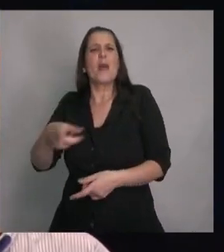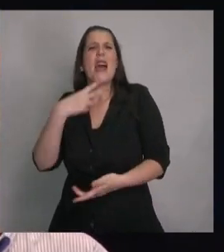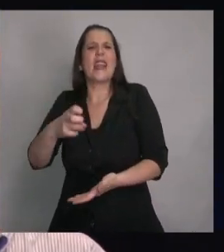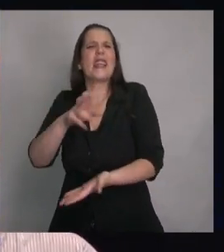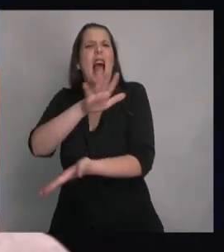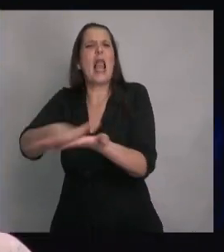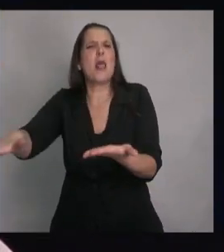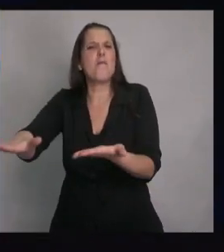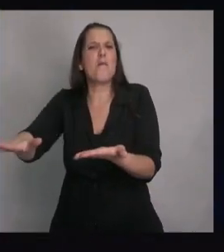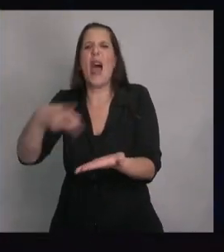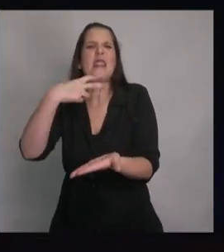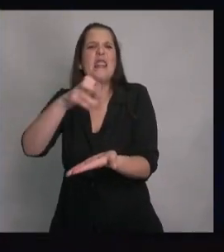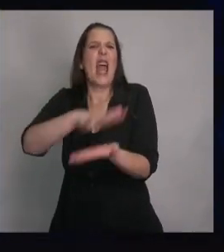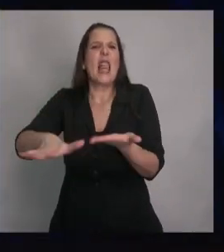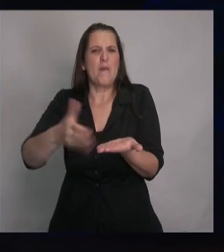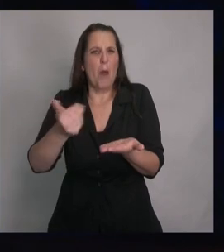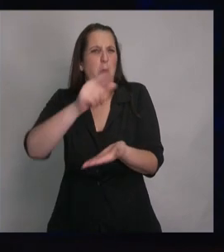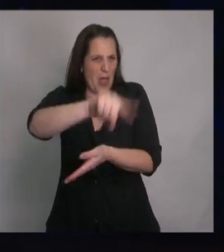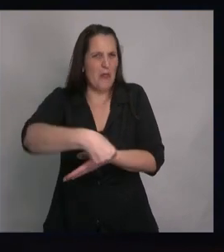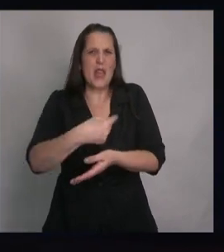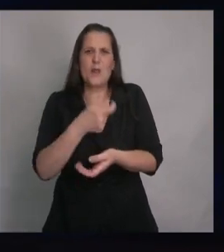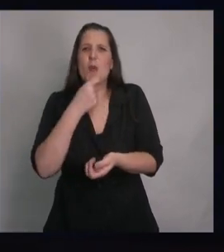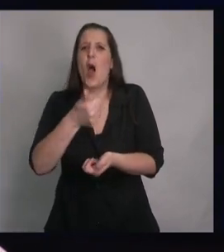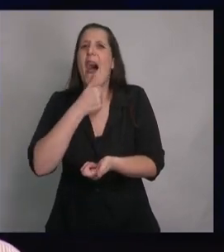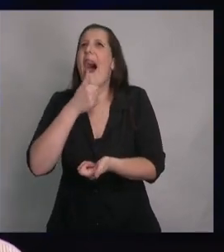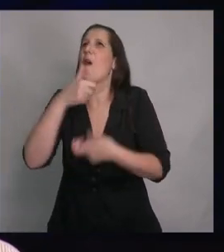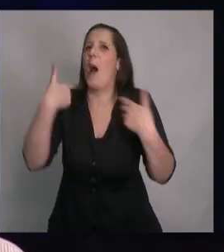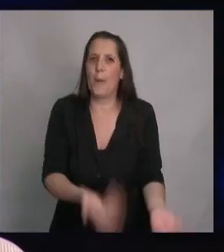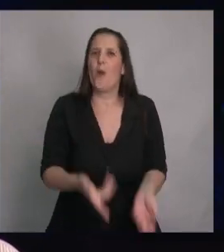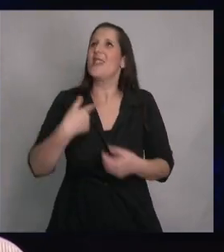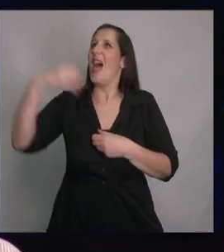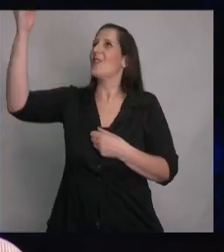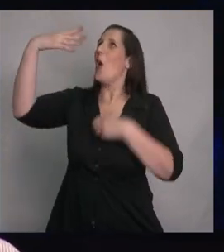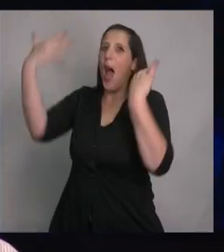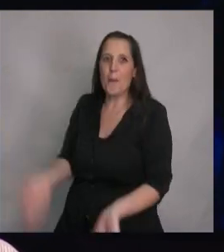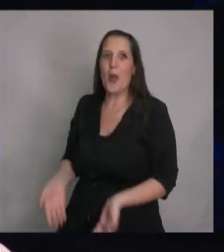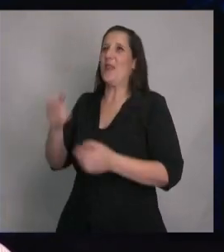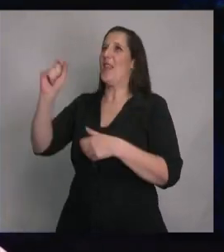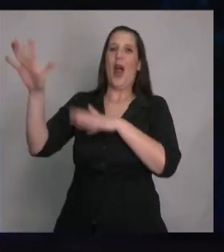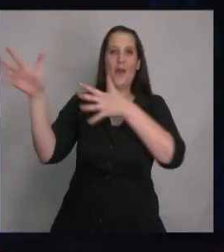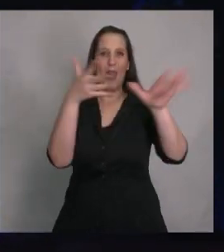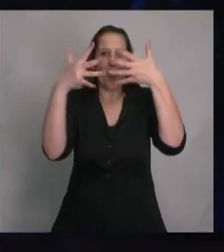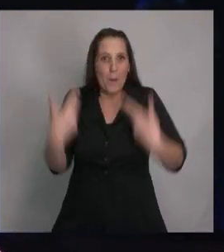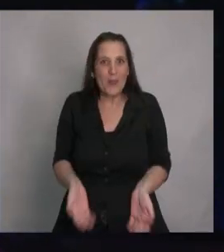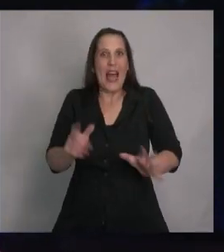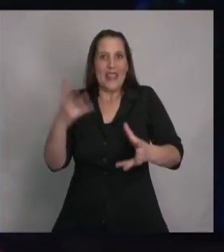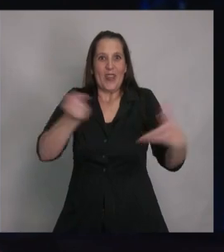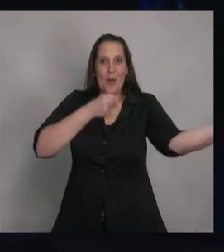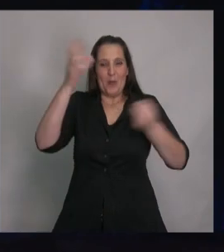se puede generar democráticamente usando el agua el sol el viento nos da las